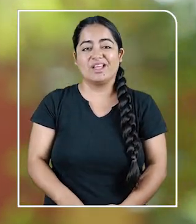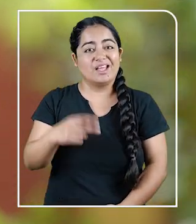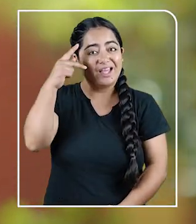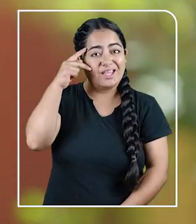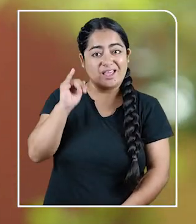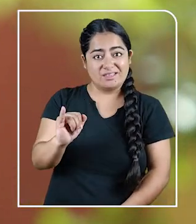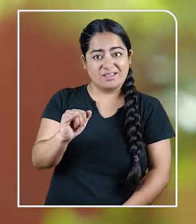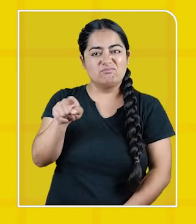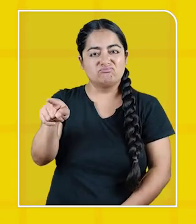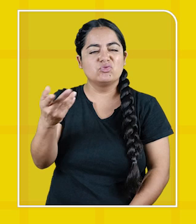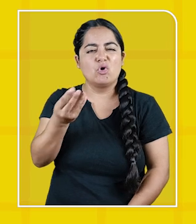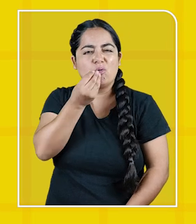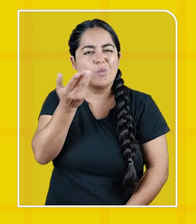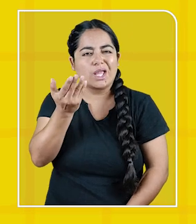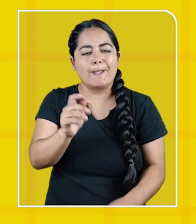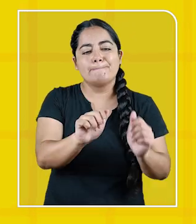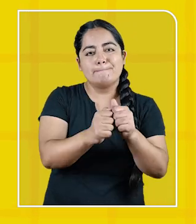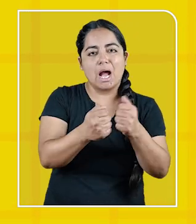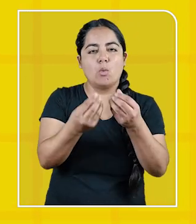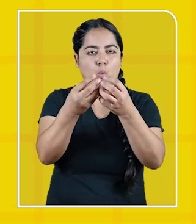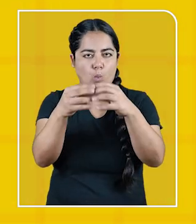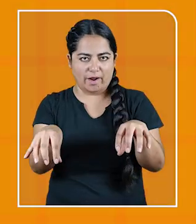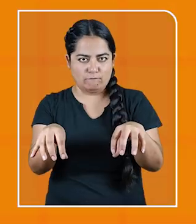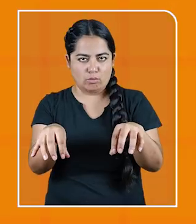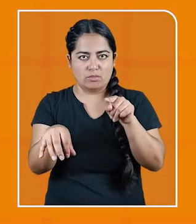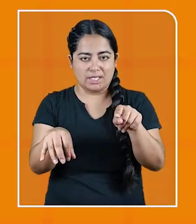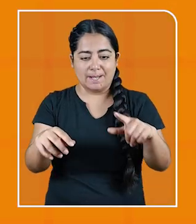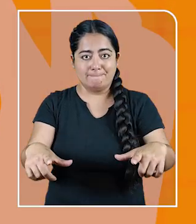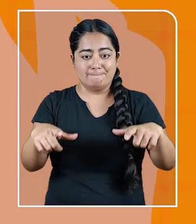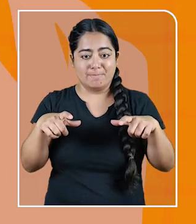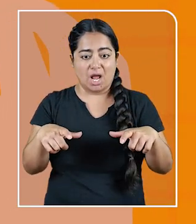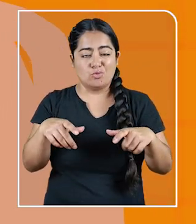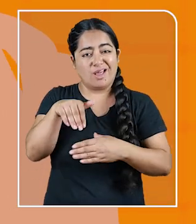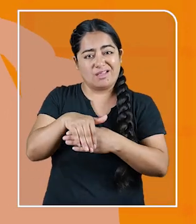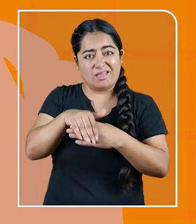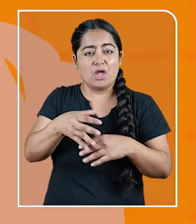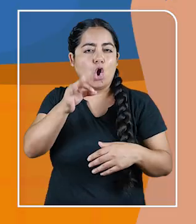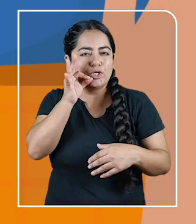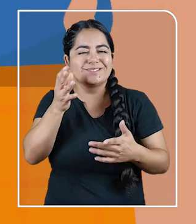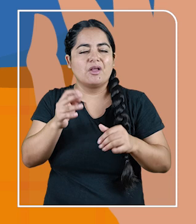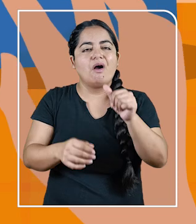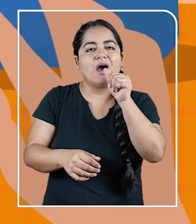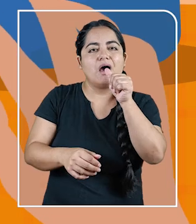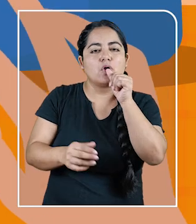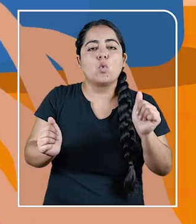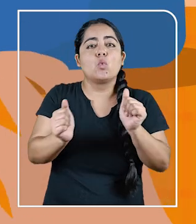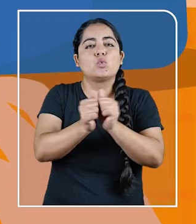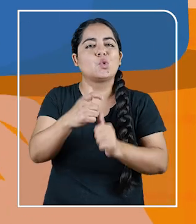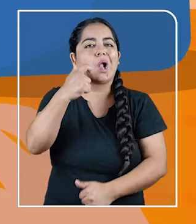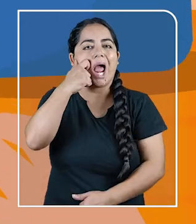En Haití, yo tomo pan con huevos y plato la once. Yo como arroz